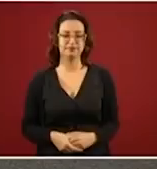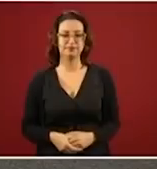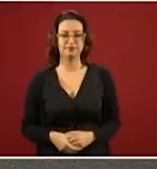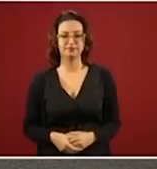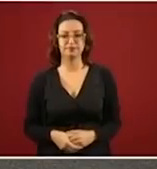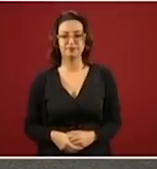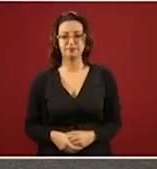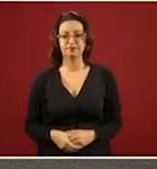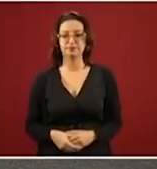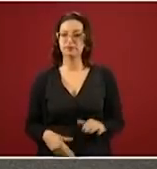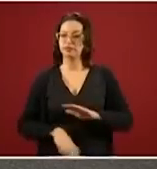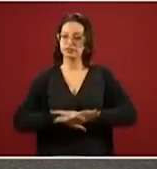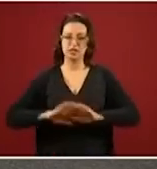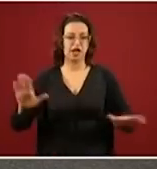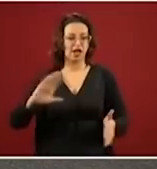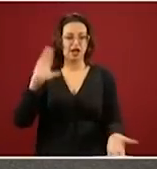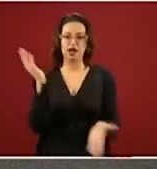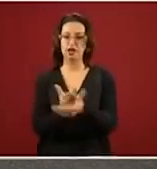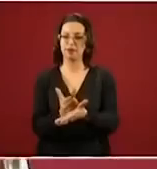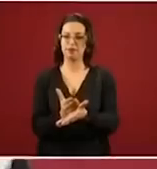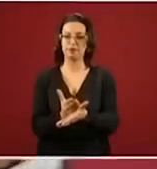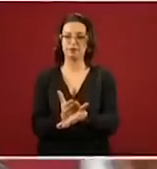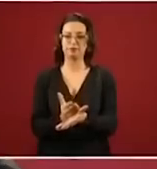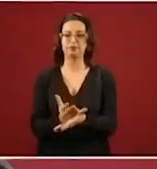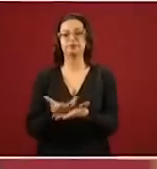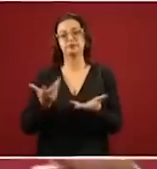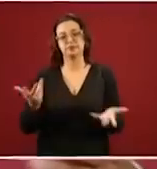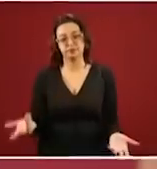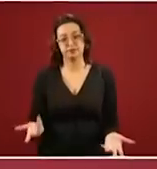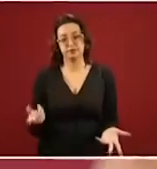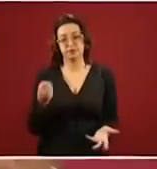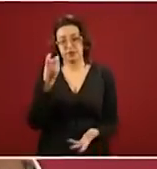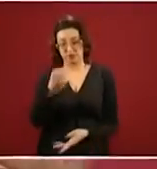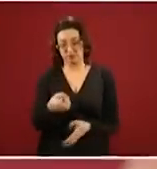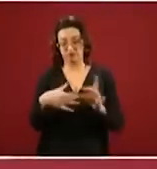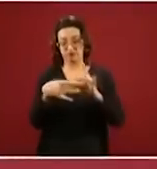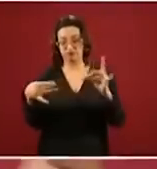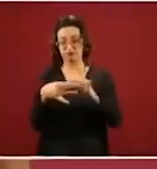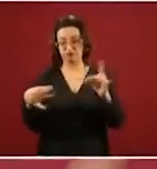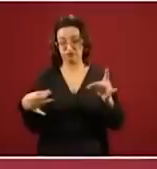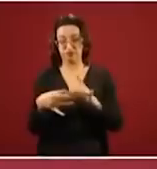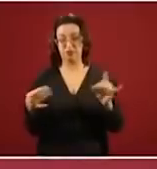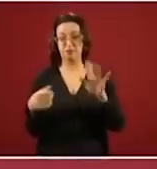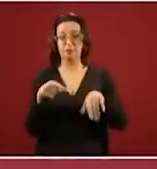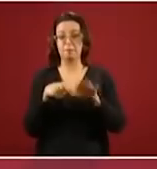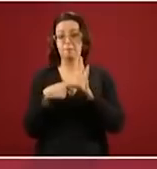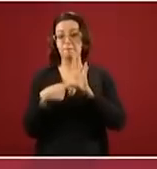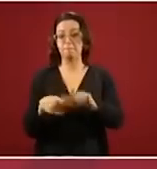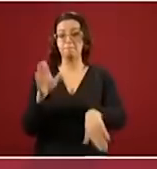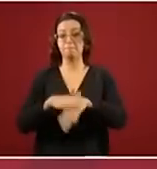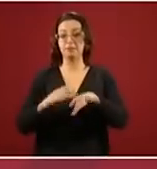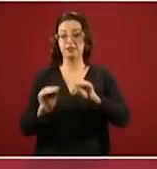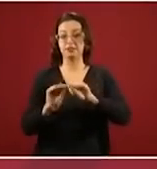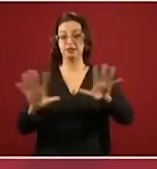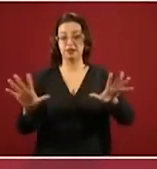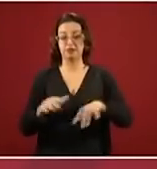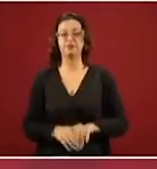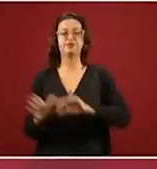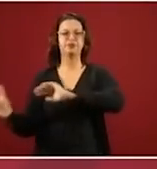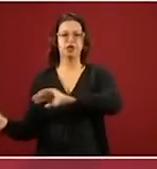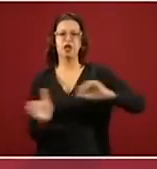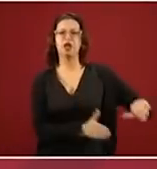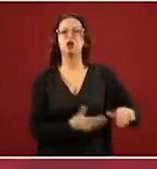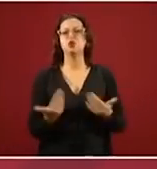y ya eso se termina entonces esa es la explicación sobre esto acerca de las armas no estás dando una muy buena